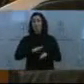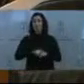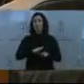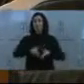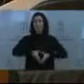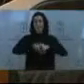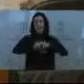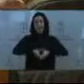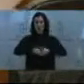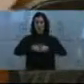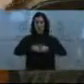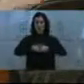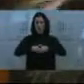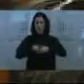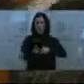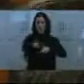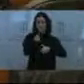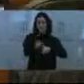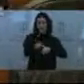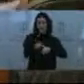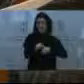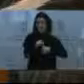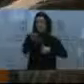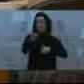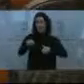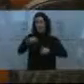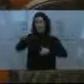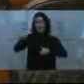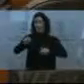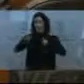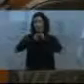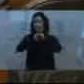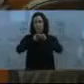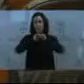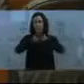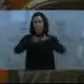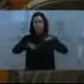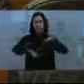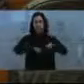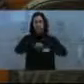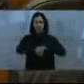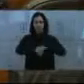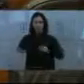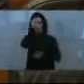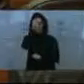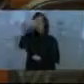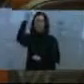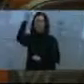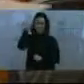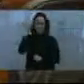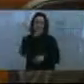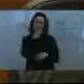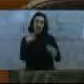capaz de establecer este grado de colonización, imagínese ante qué tipo de problema nos enfrentamos,